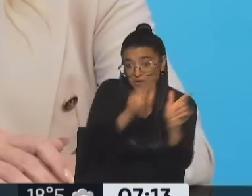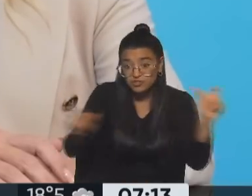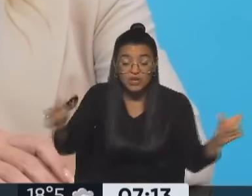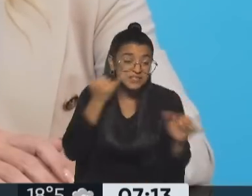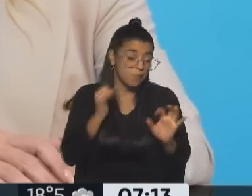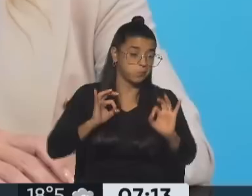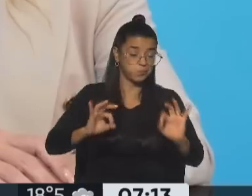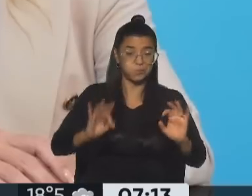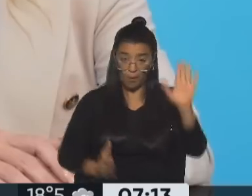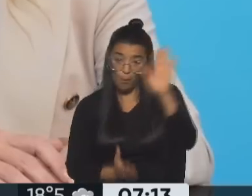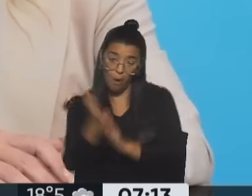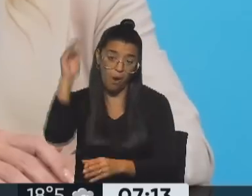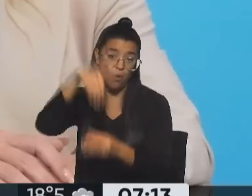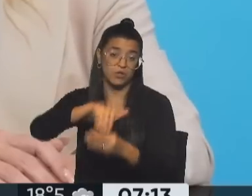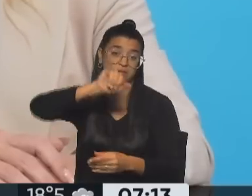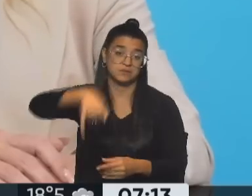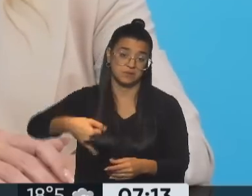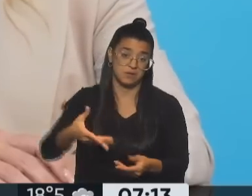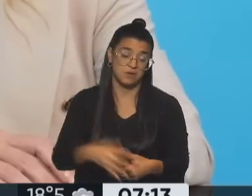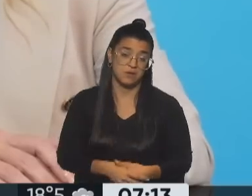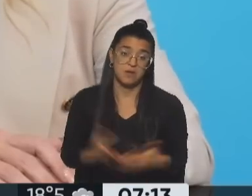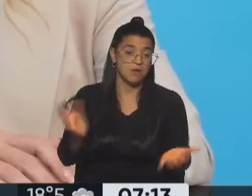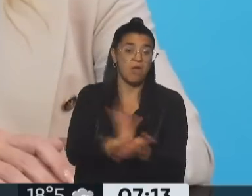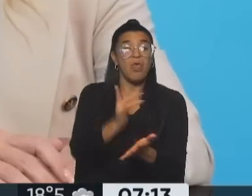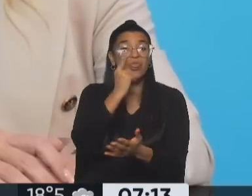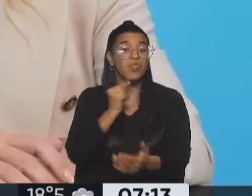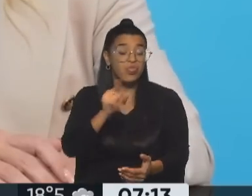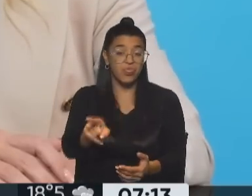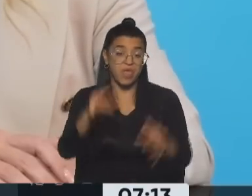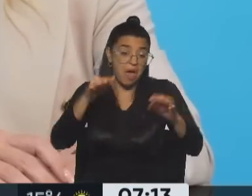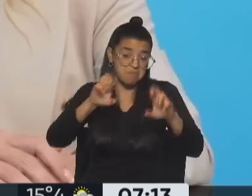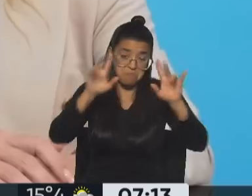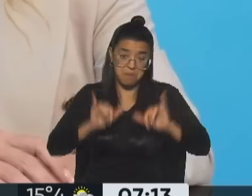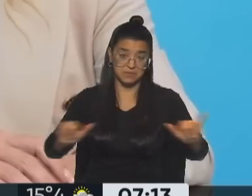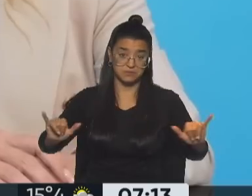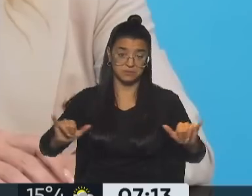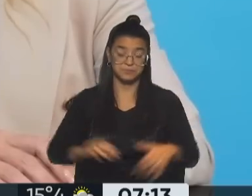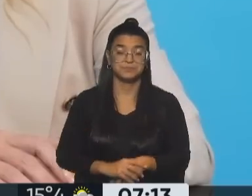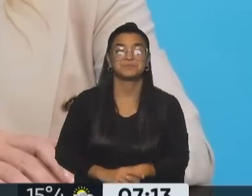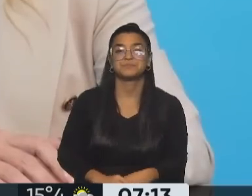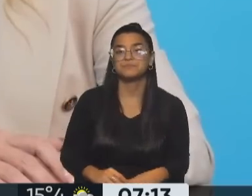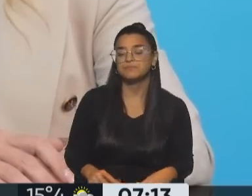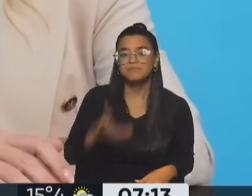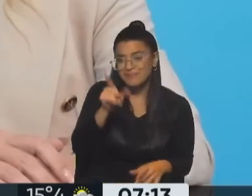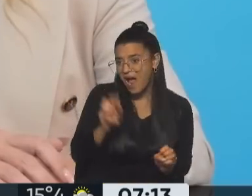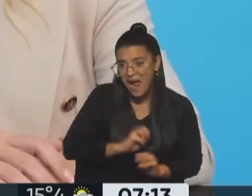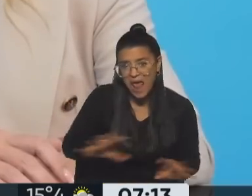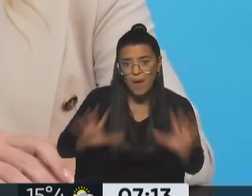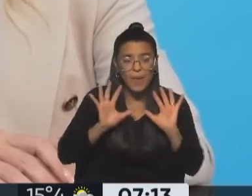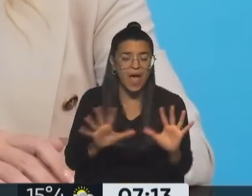y dispuesta a ir a votar a una jornada en paz. Ante un hecho de